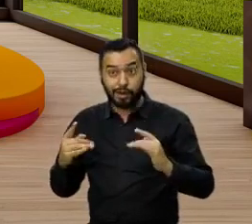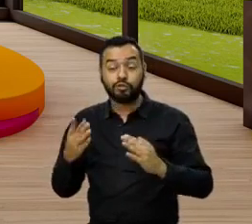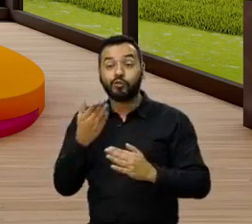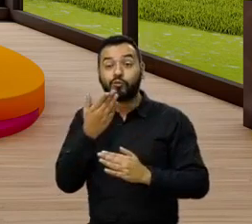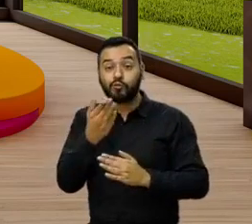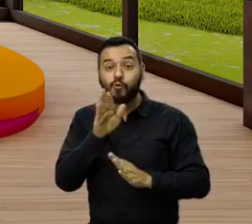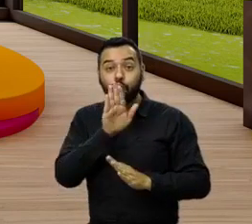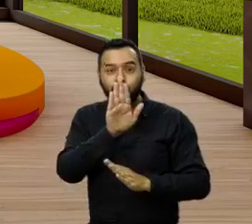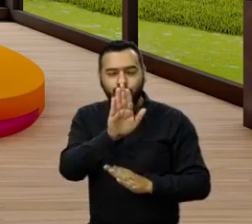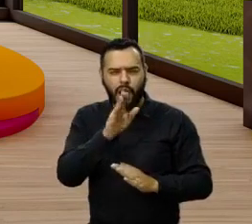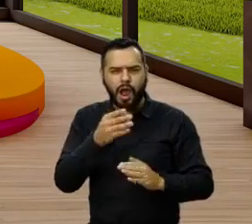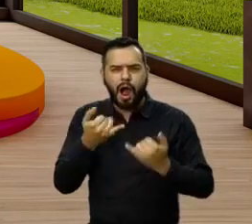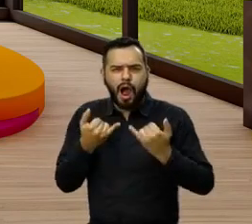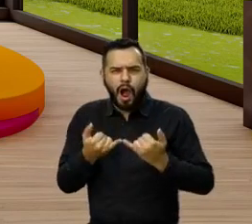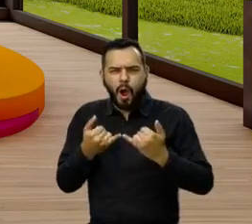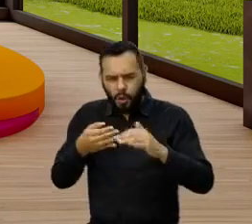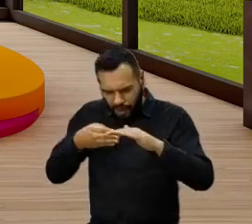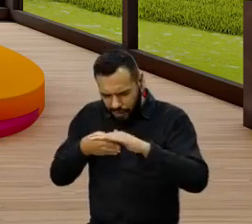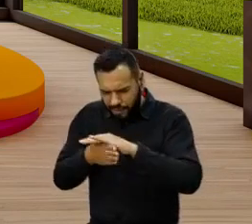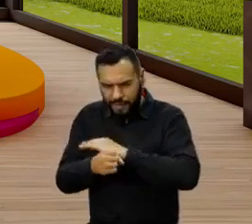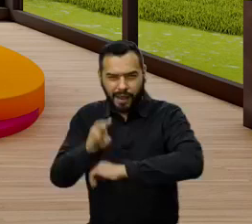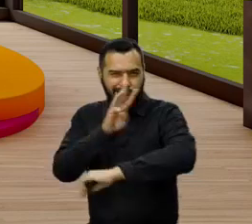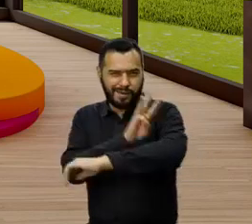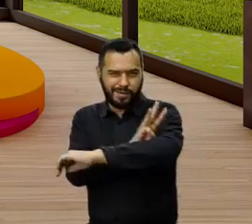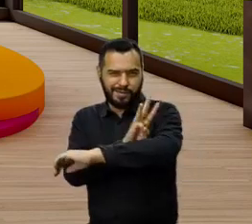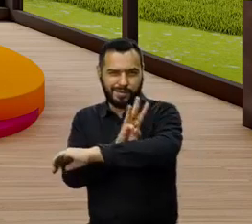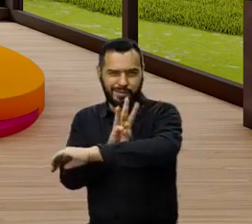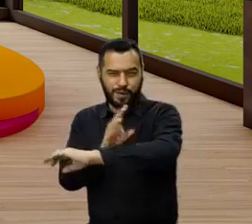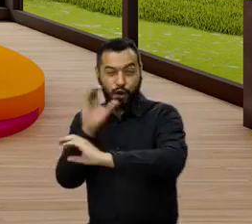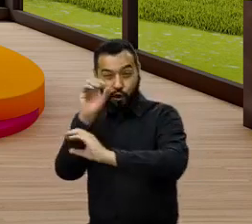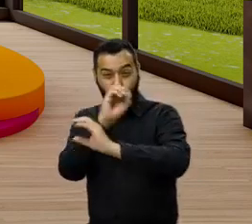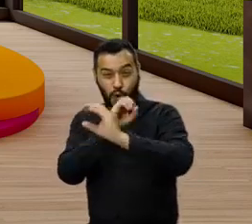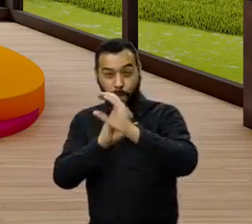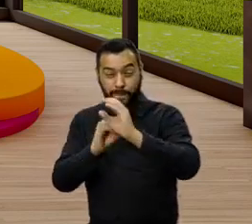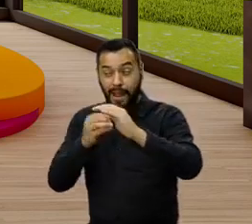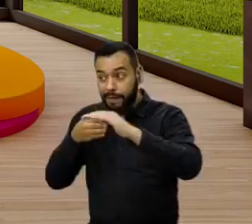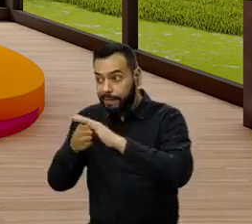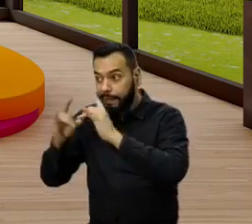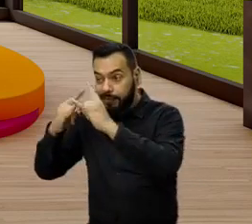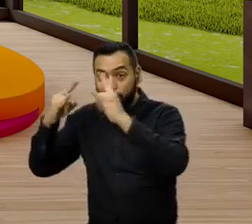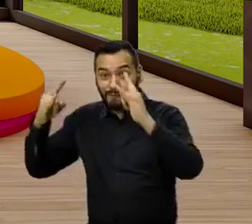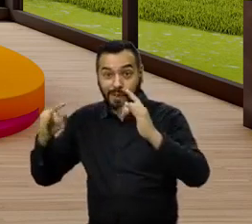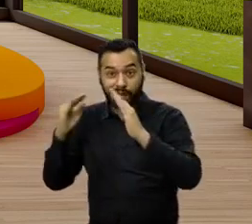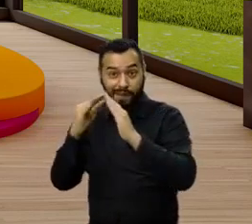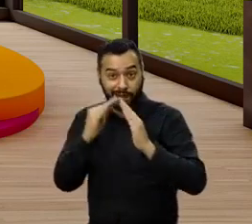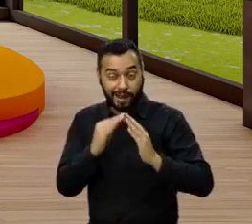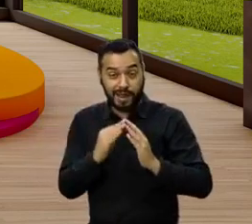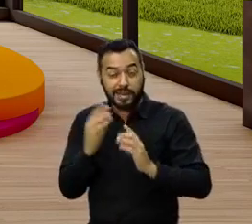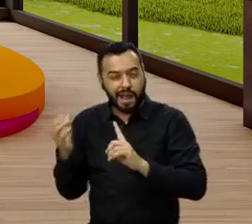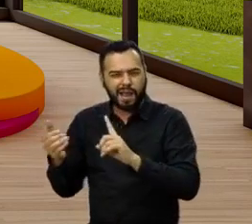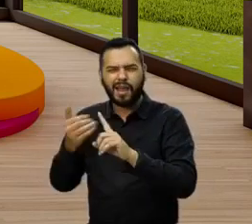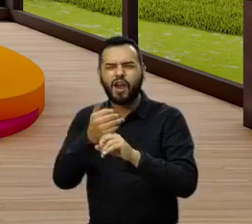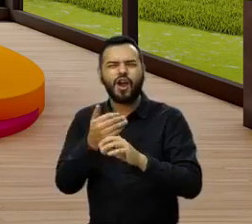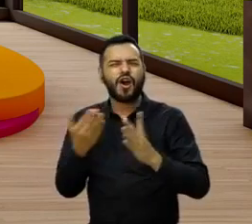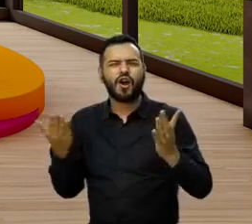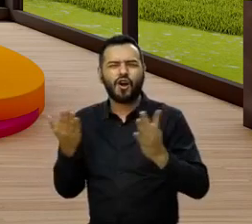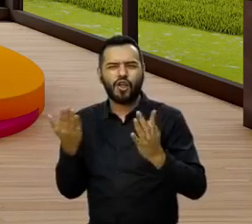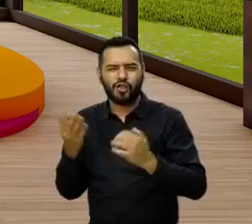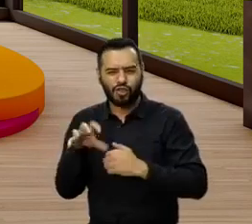ustedes pueden ingresar en ese momento la página web de compensar ingresan a la feria y van a poder encontrar en la parte de